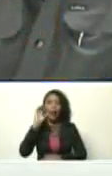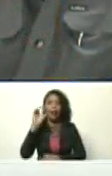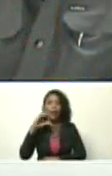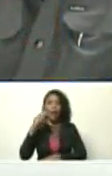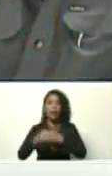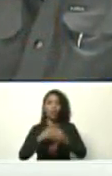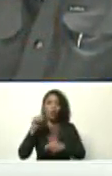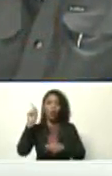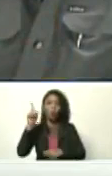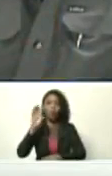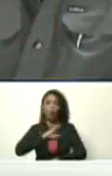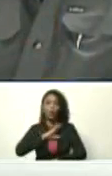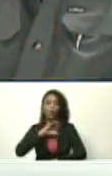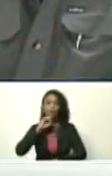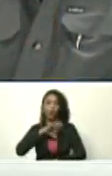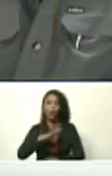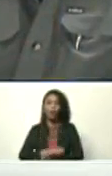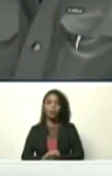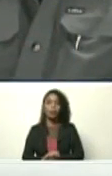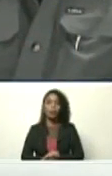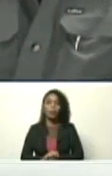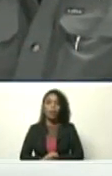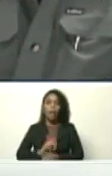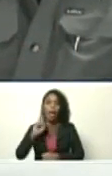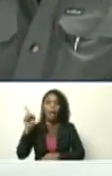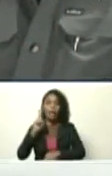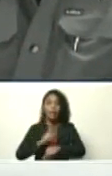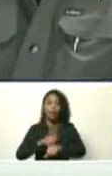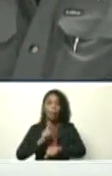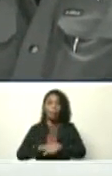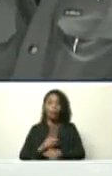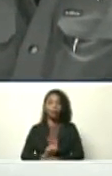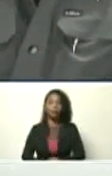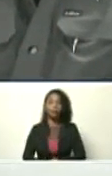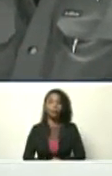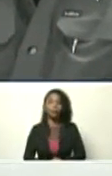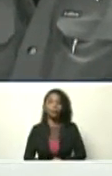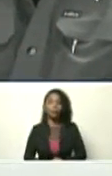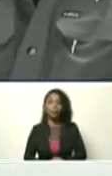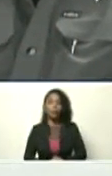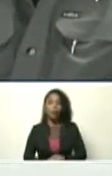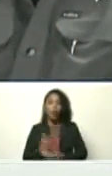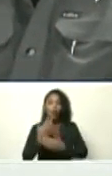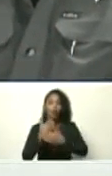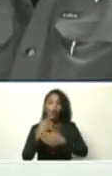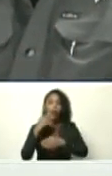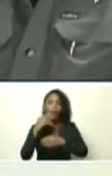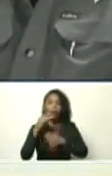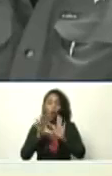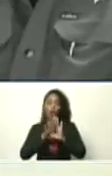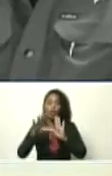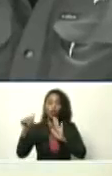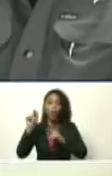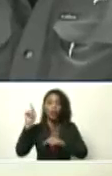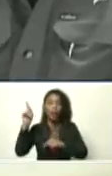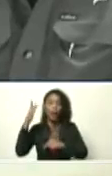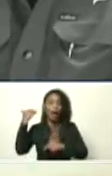historia. En aquella época fue constituyente,